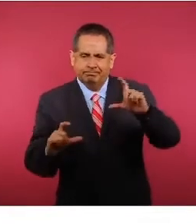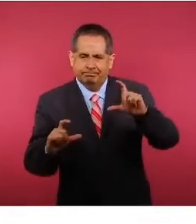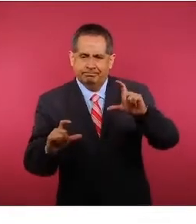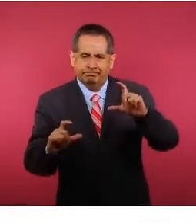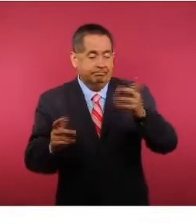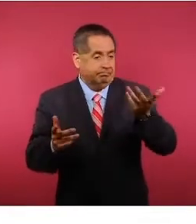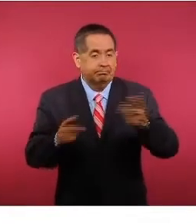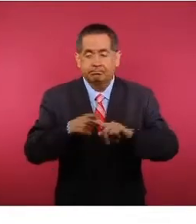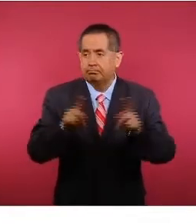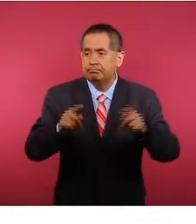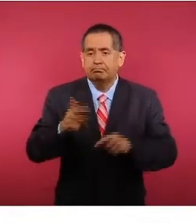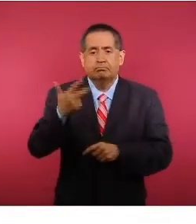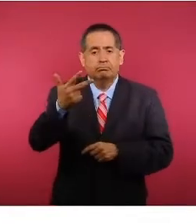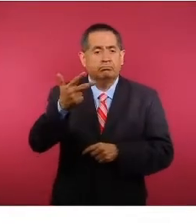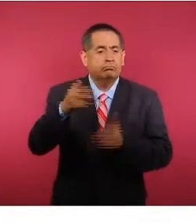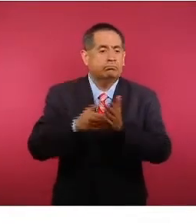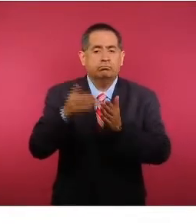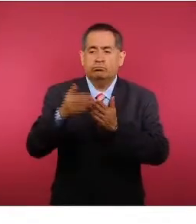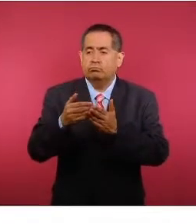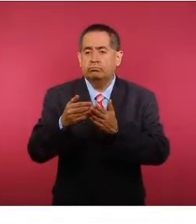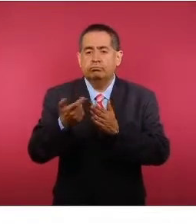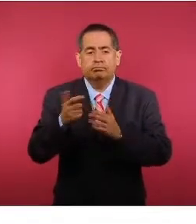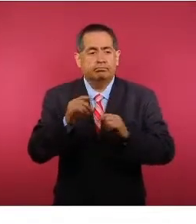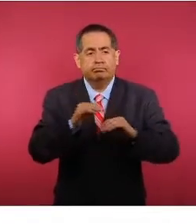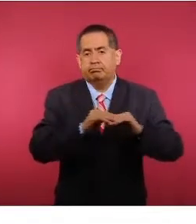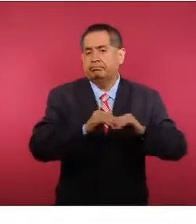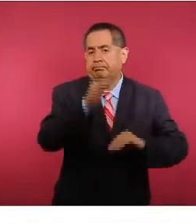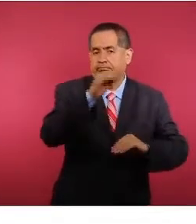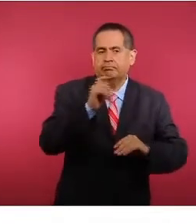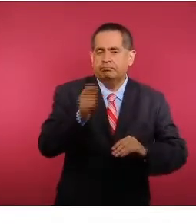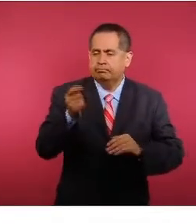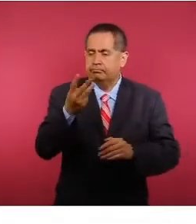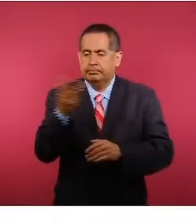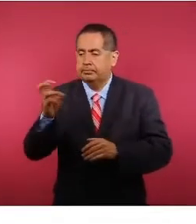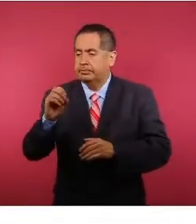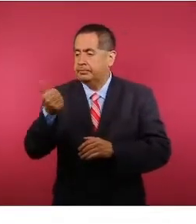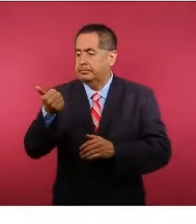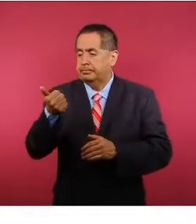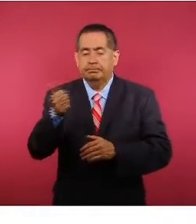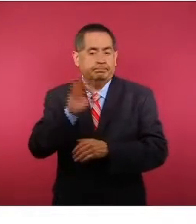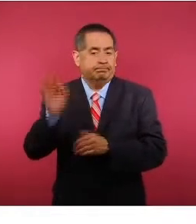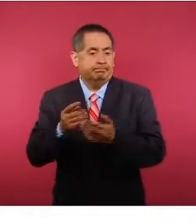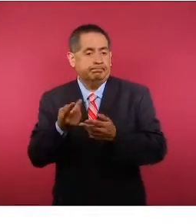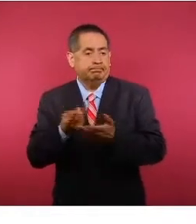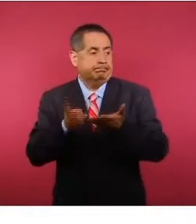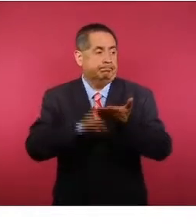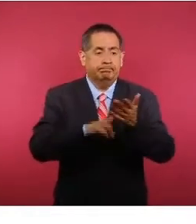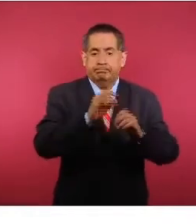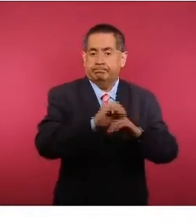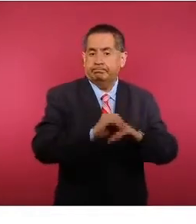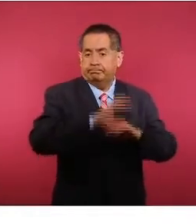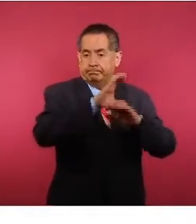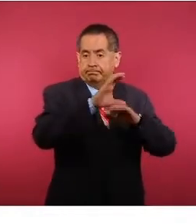de 8 millones de pesos, un 306% de diferencia.